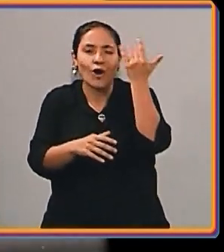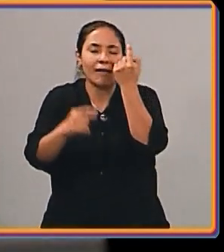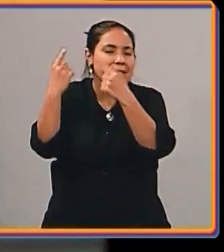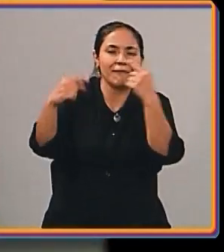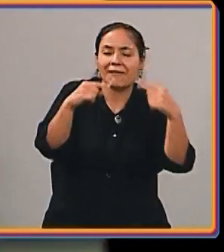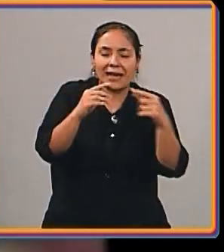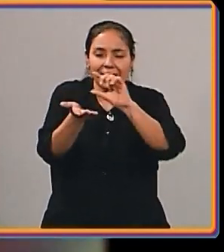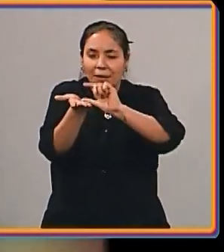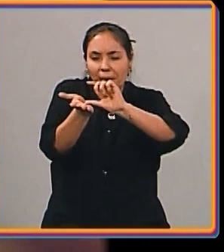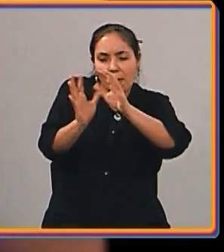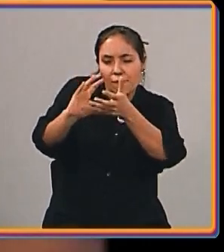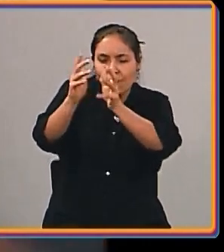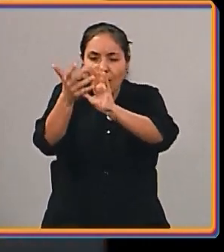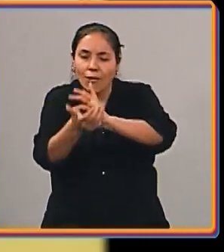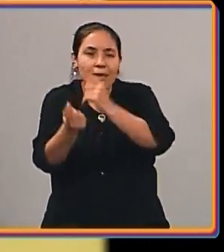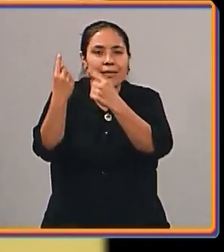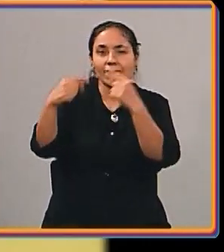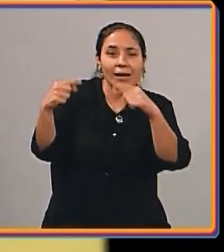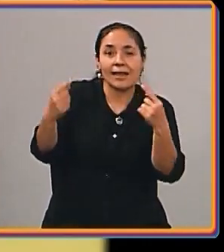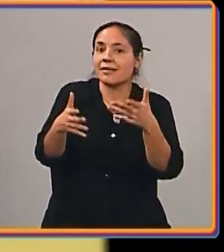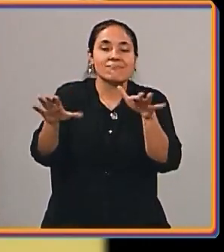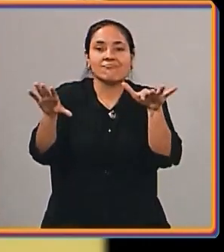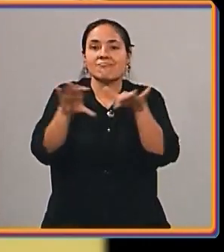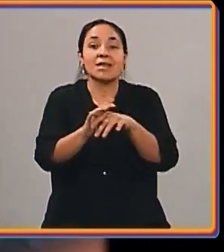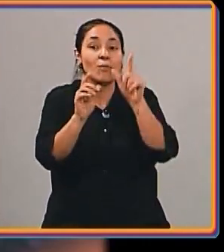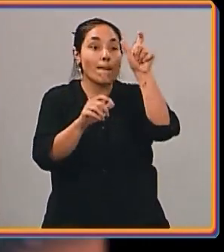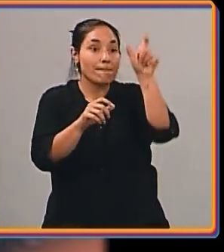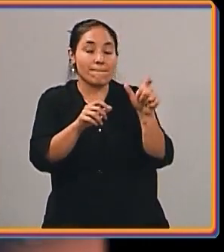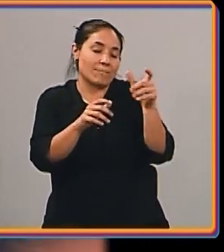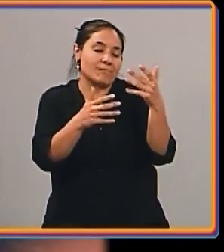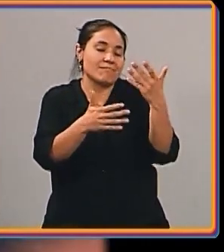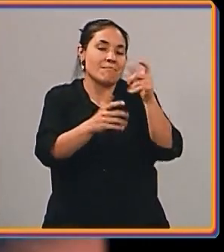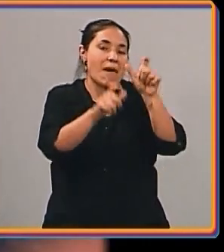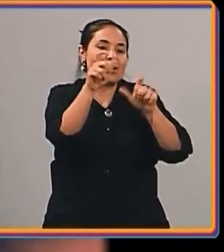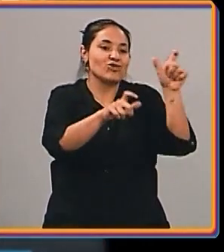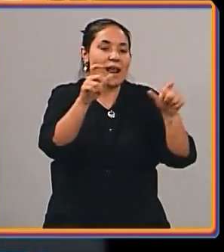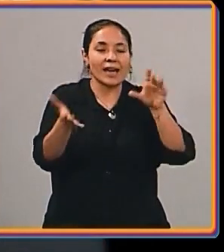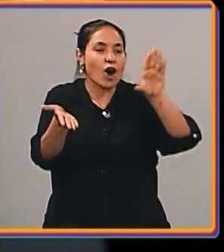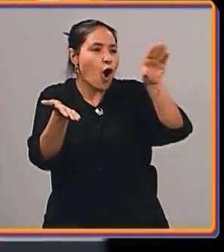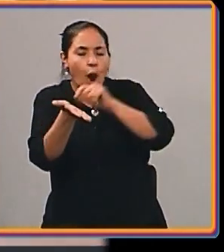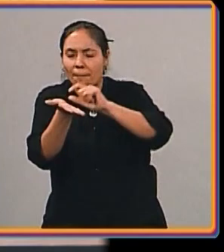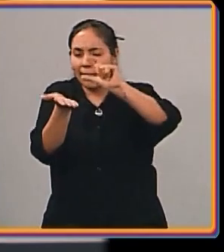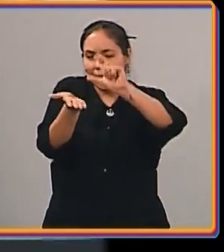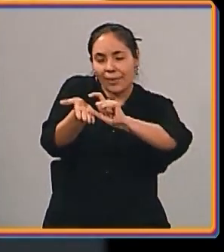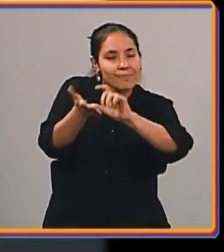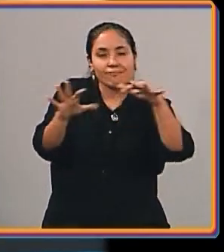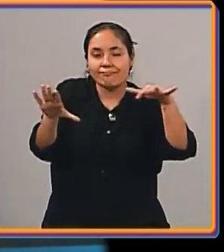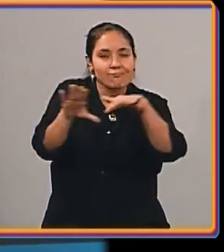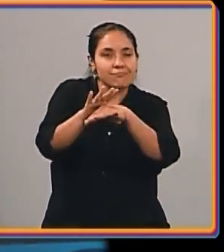colores con distintos atributos para representar de la manera más fiel a aquellos personajes a los que hace referencia.